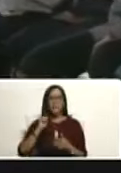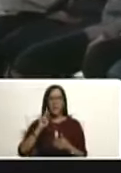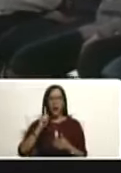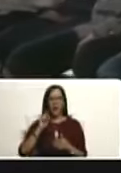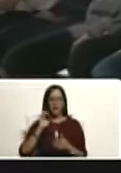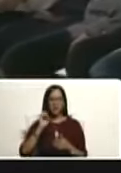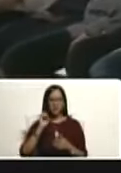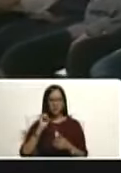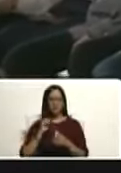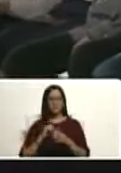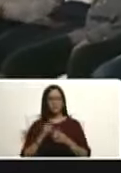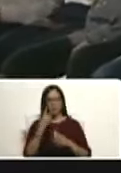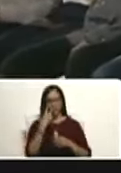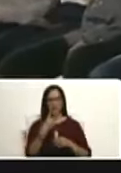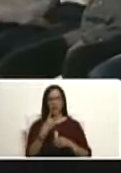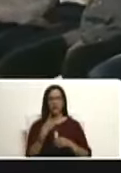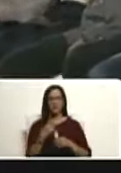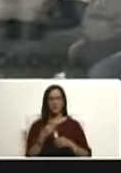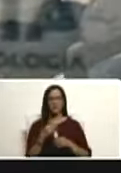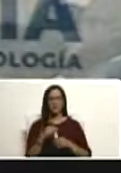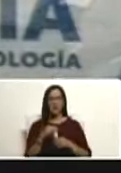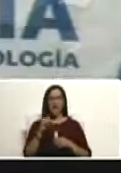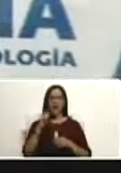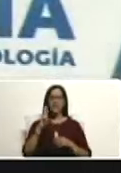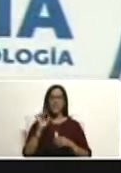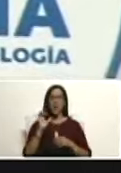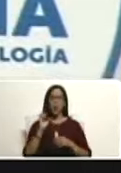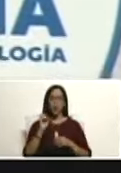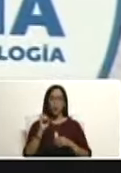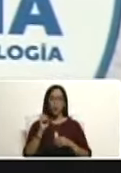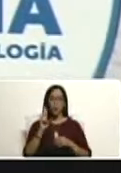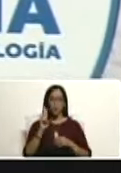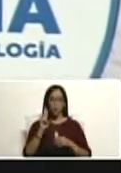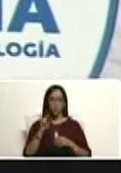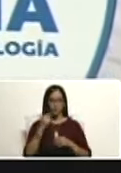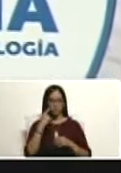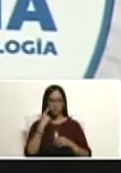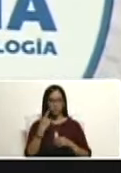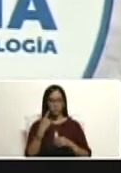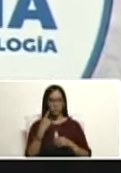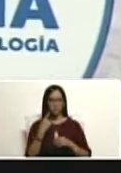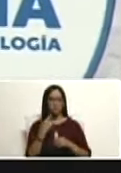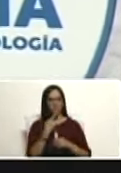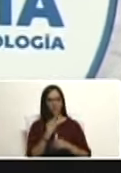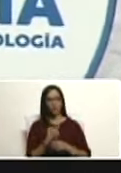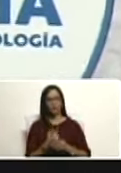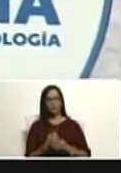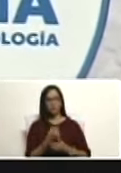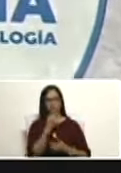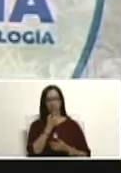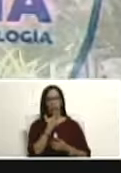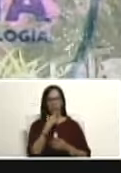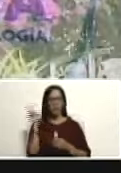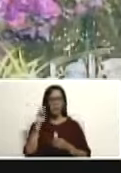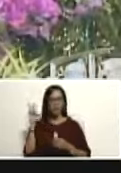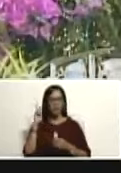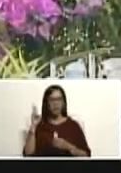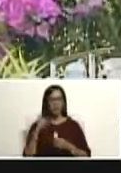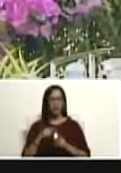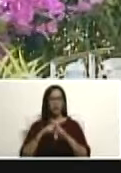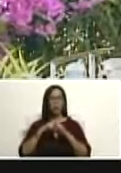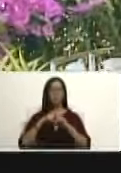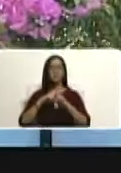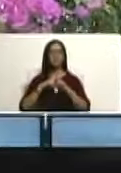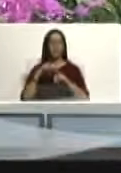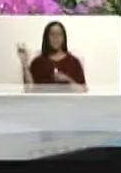Morán y veo a José Antonio Abreu, digo, qué bonita es Venezuela. Lo afirmativo